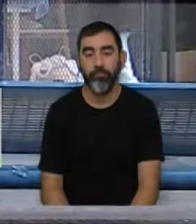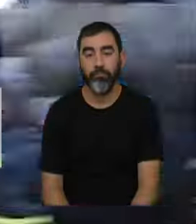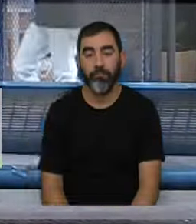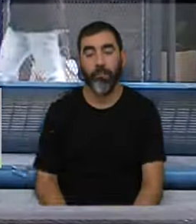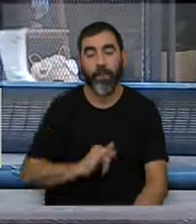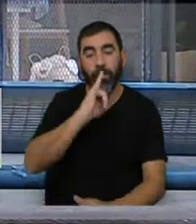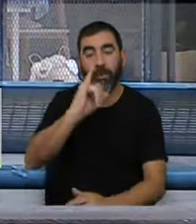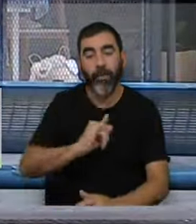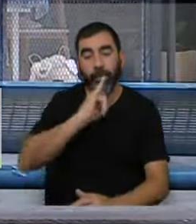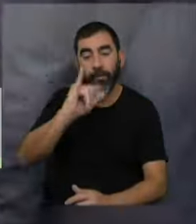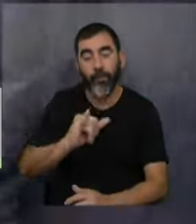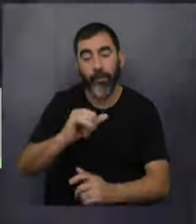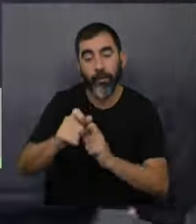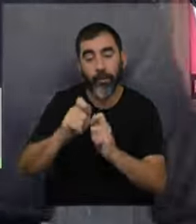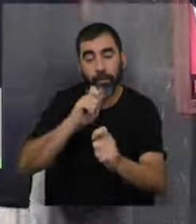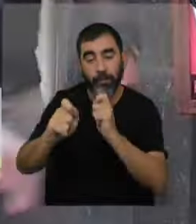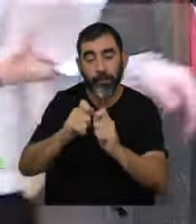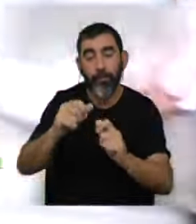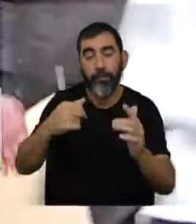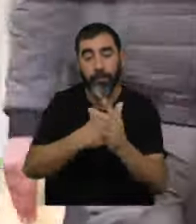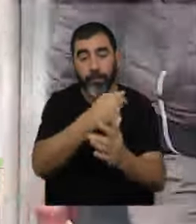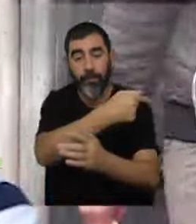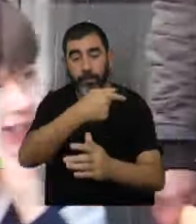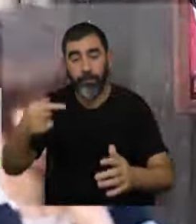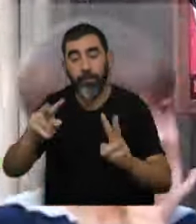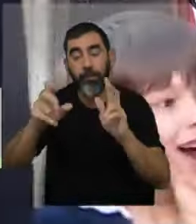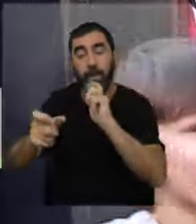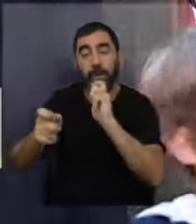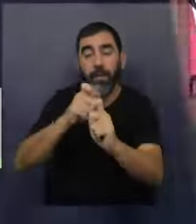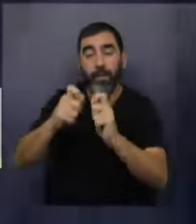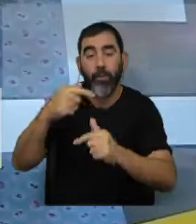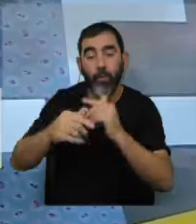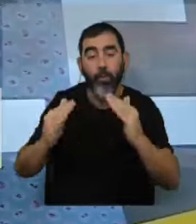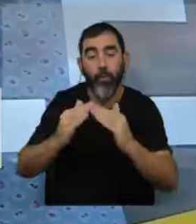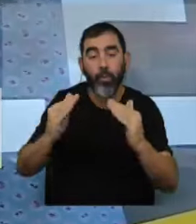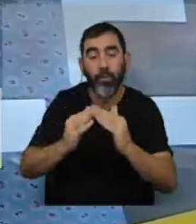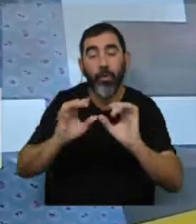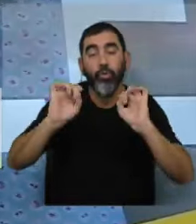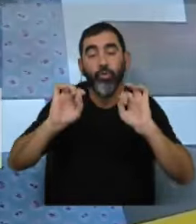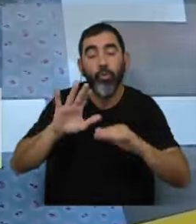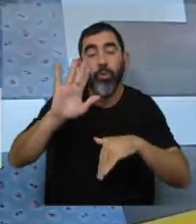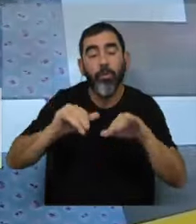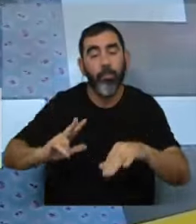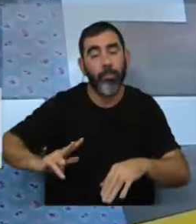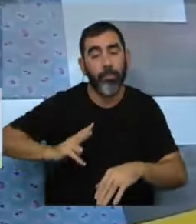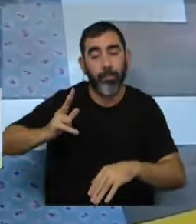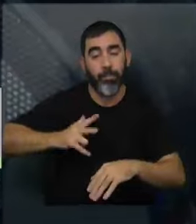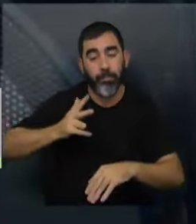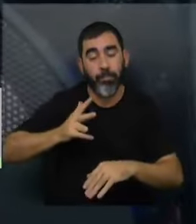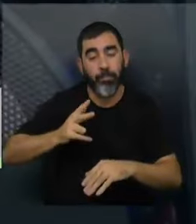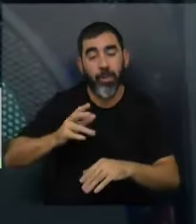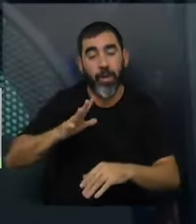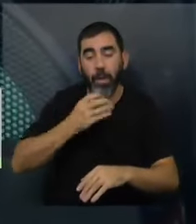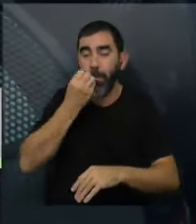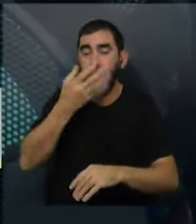un informe de la consultora exante publicado este fin de semana en base a la encuesta continuada de hogares muestra que solo la población con ingresos más altos